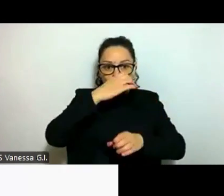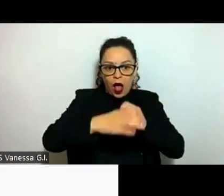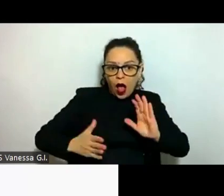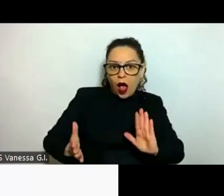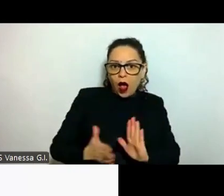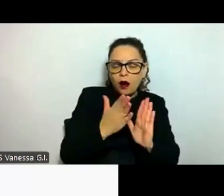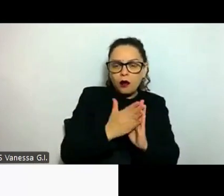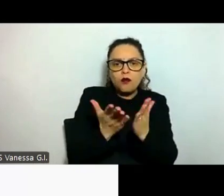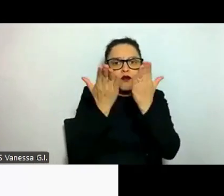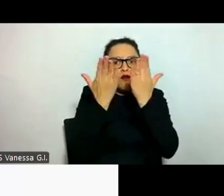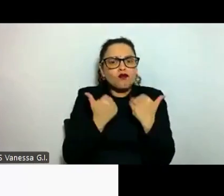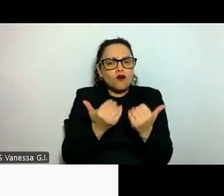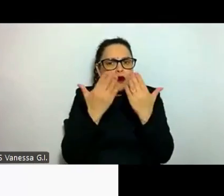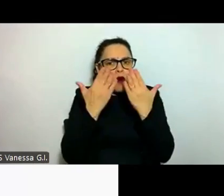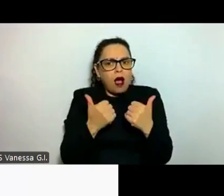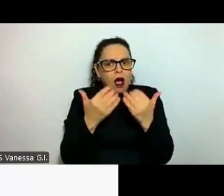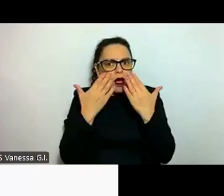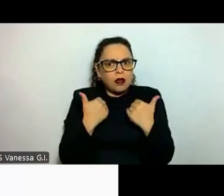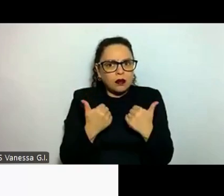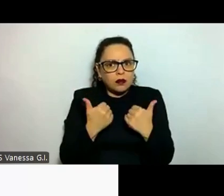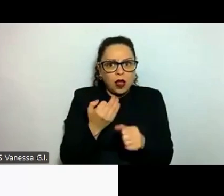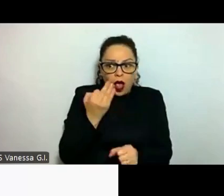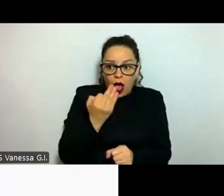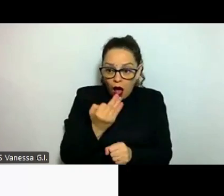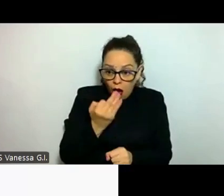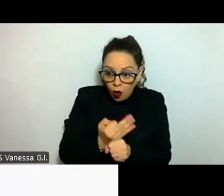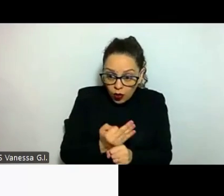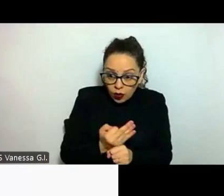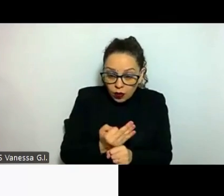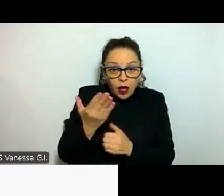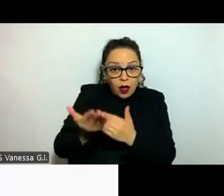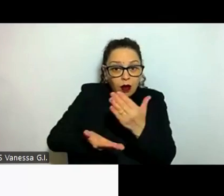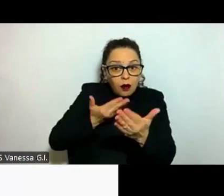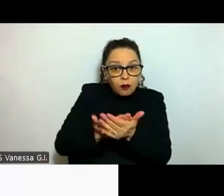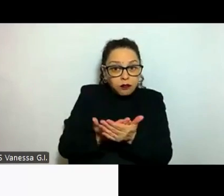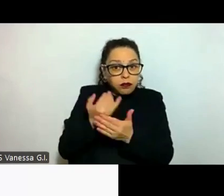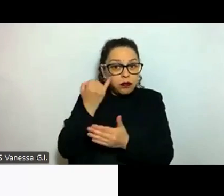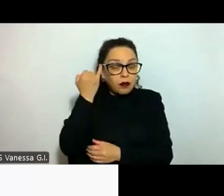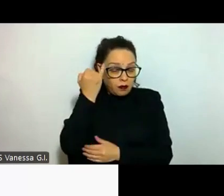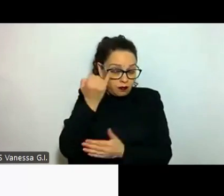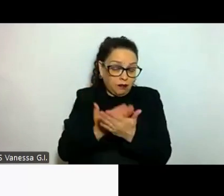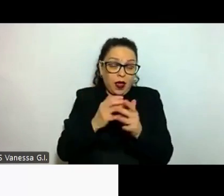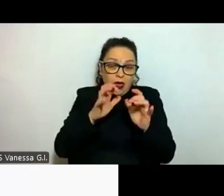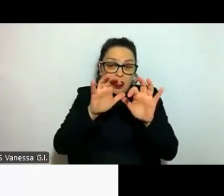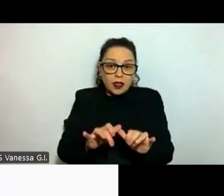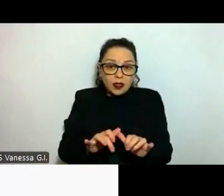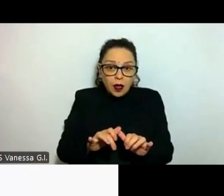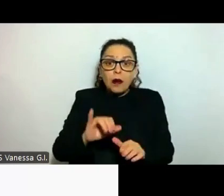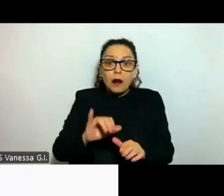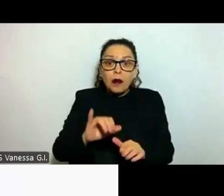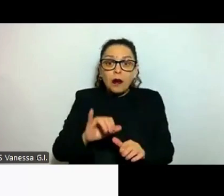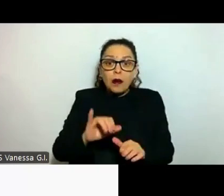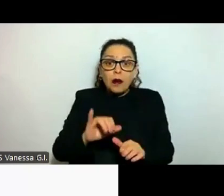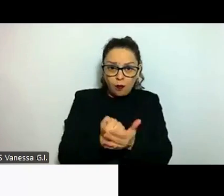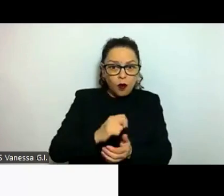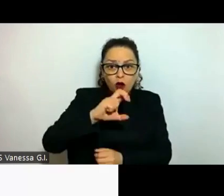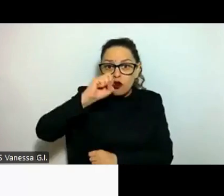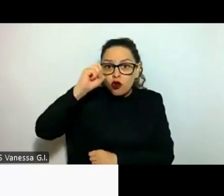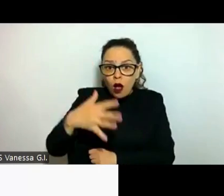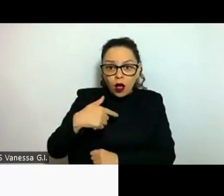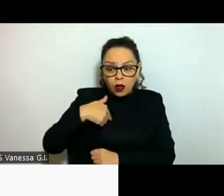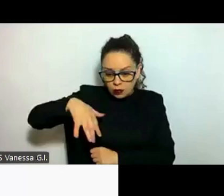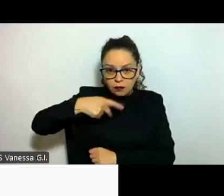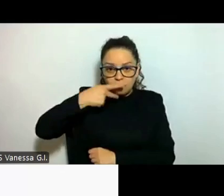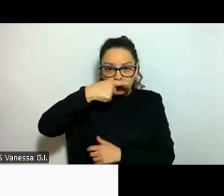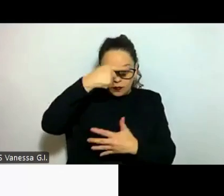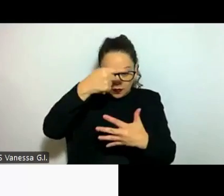estamos presentando un dictamen, aprobándolo a pesar de todo. E insisto, y nuevamente la comisión vuelve a